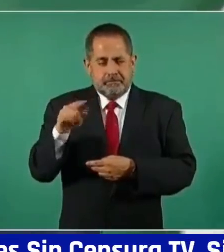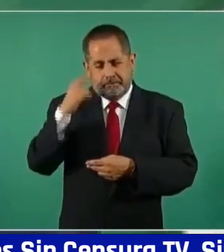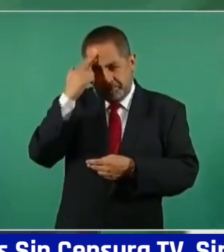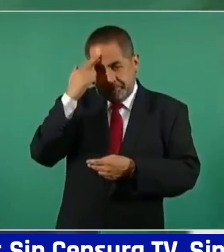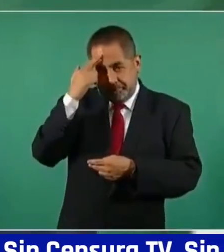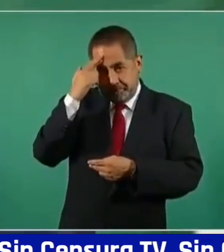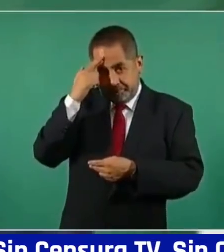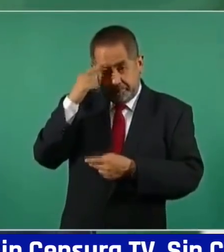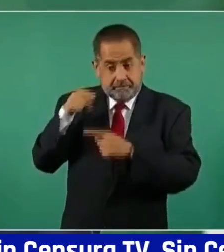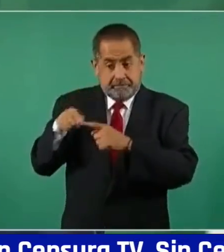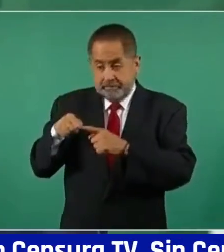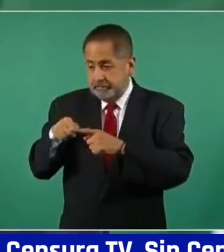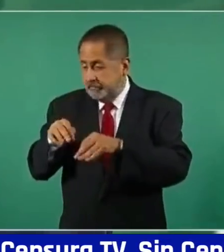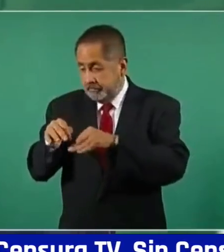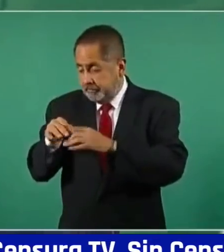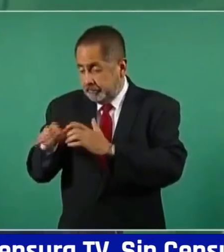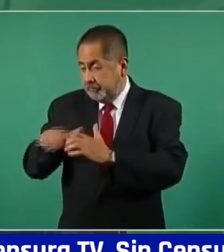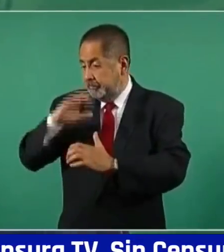cuando termina,